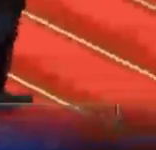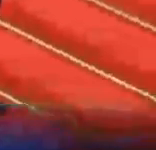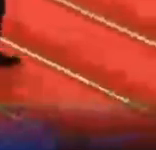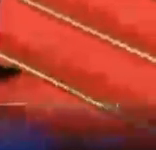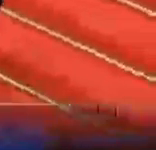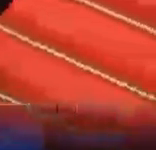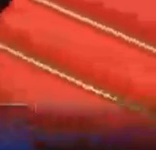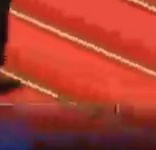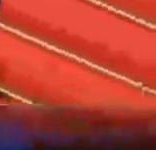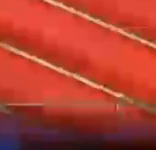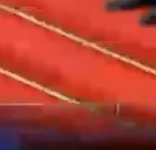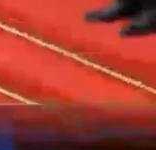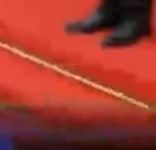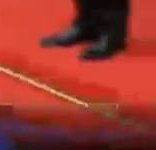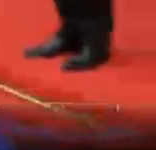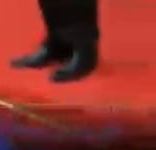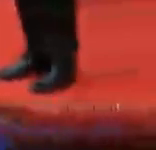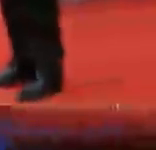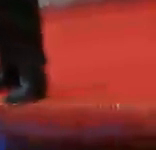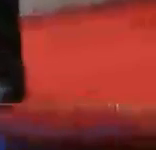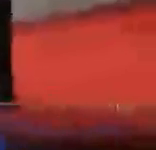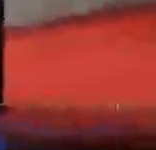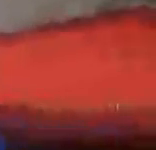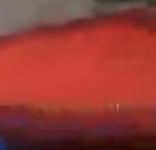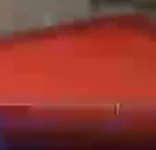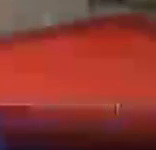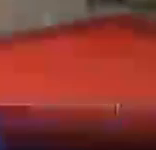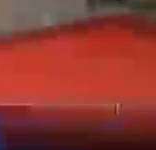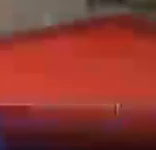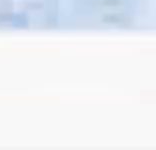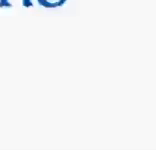Emmanuel Macron fue posesionado como nuevo presidente de Francia.